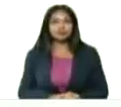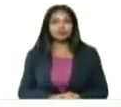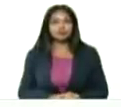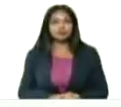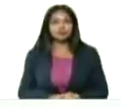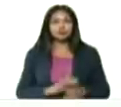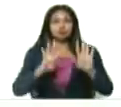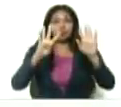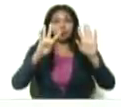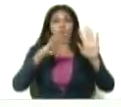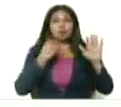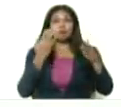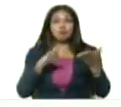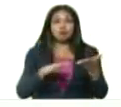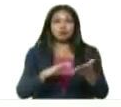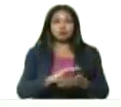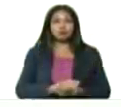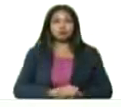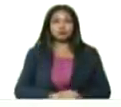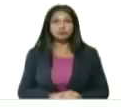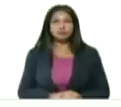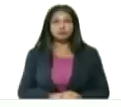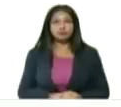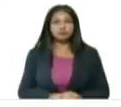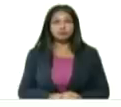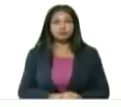9 fallecidos,